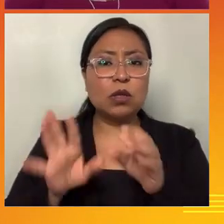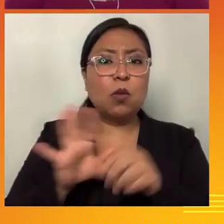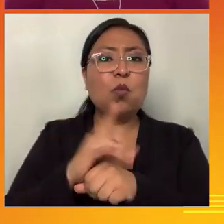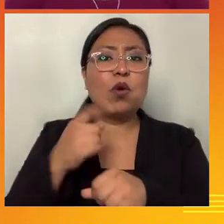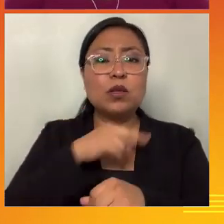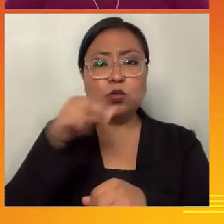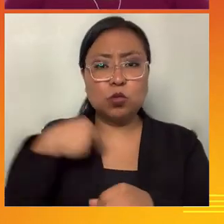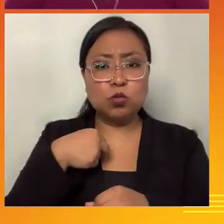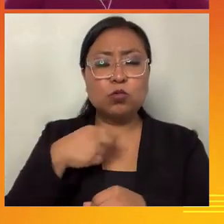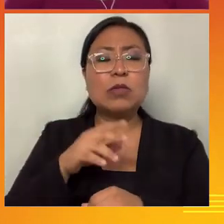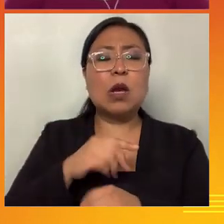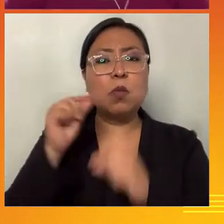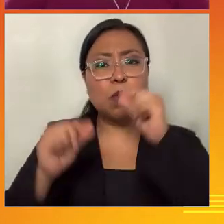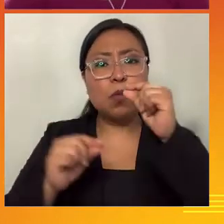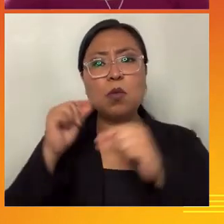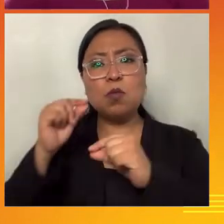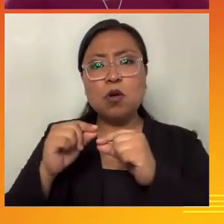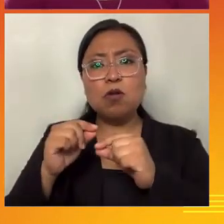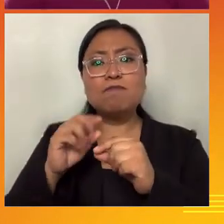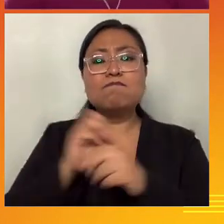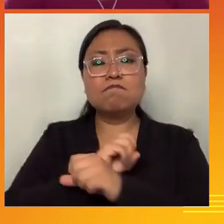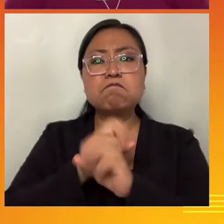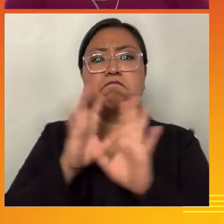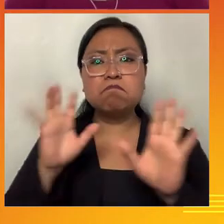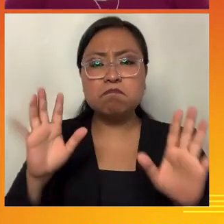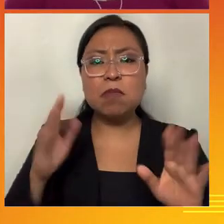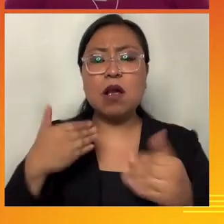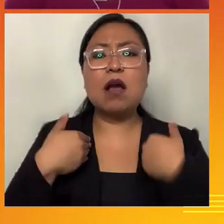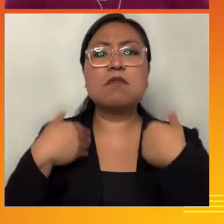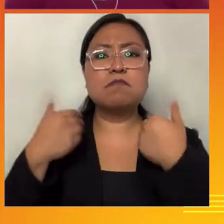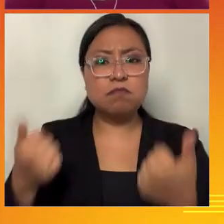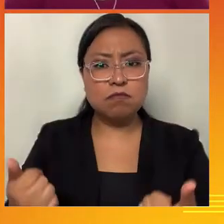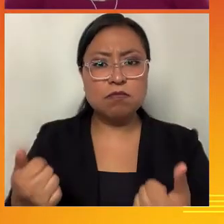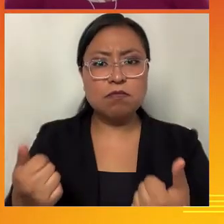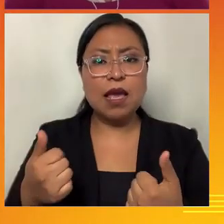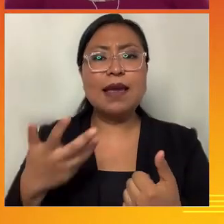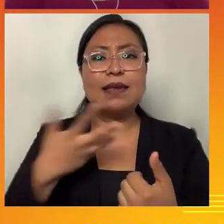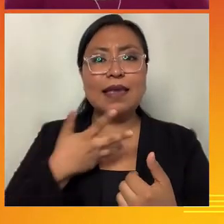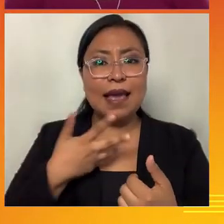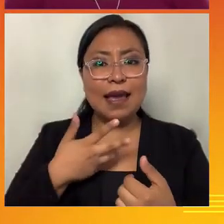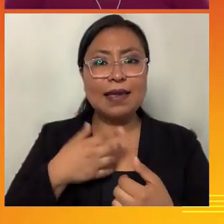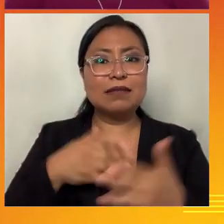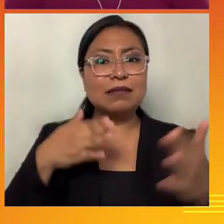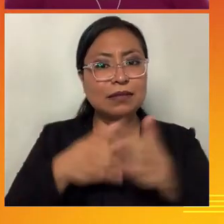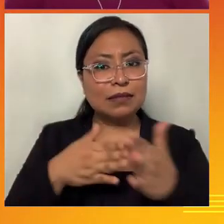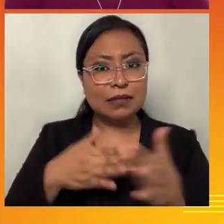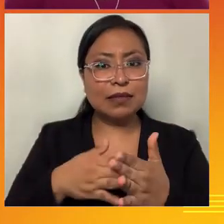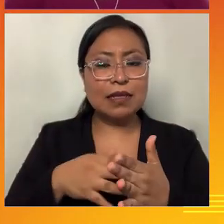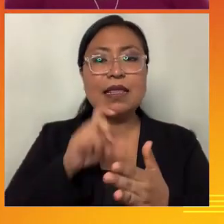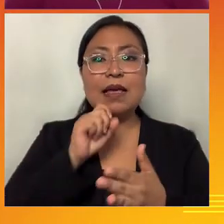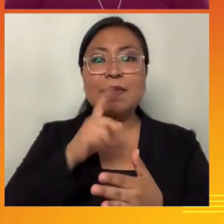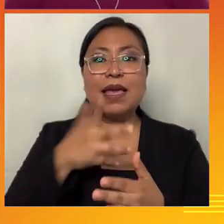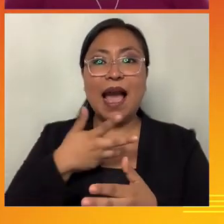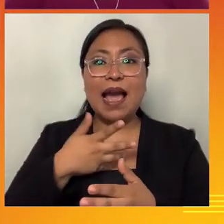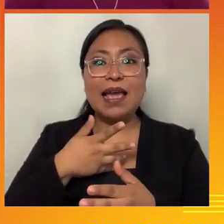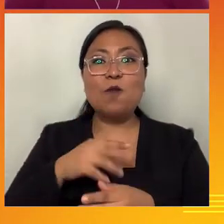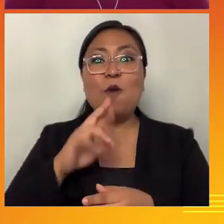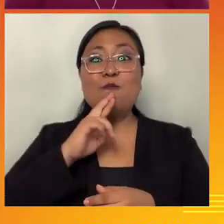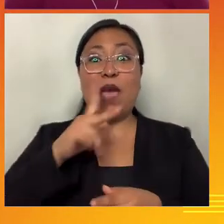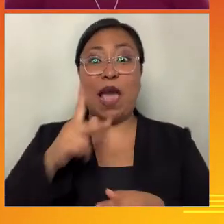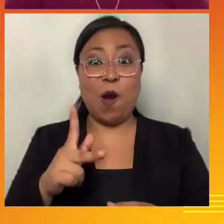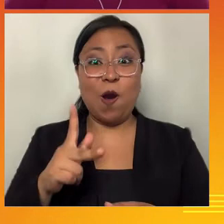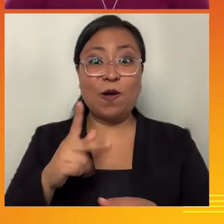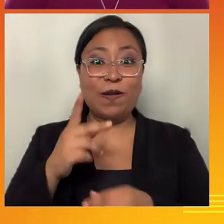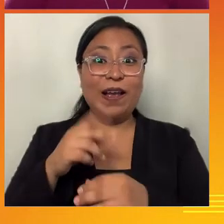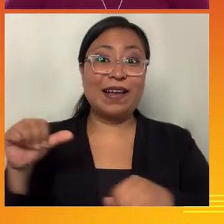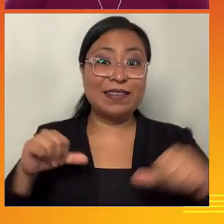claro todas las dificultades, pero también las ventajas que nos ha brindado el trabajo remoto y la comunicación